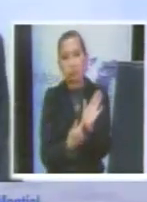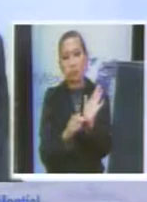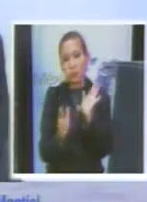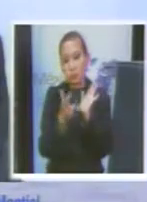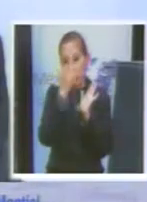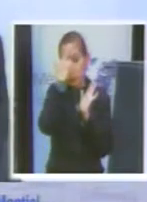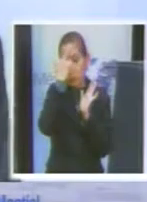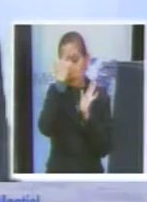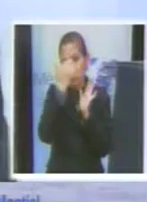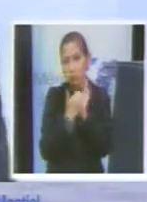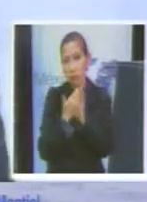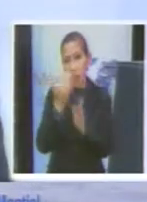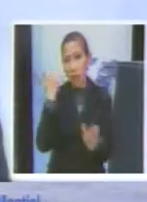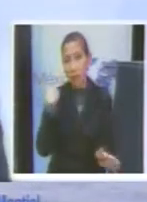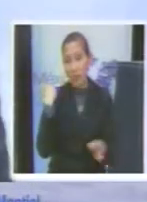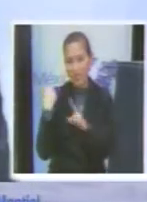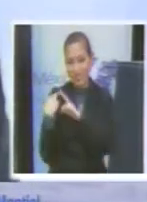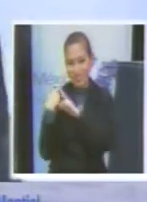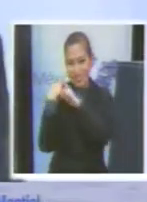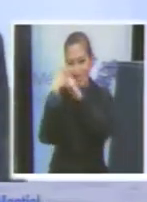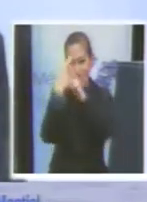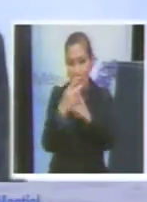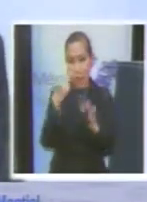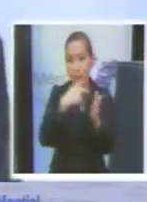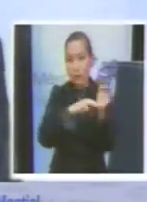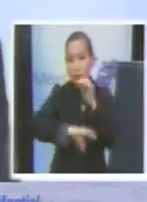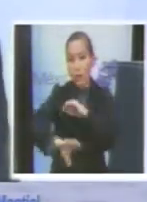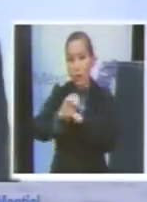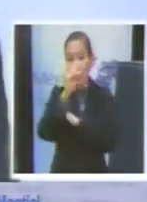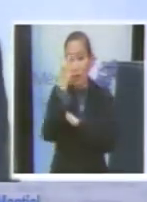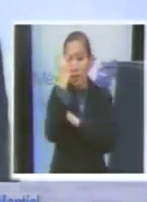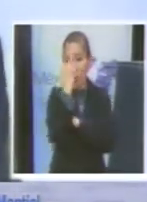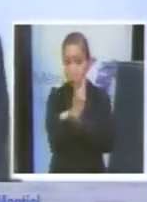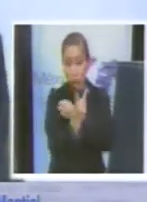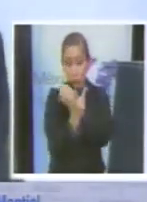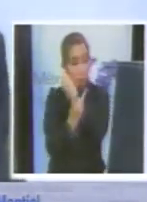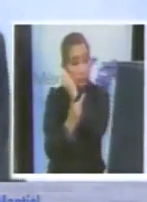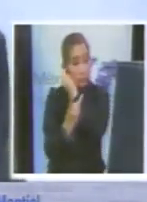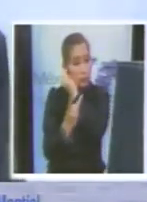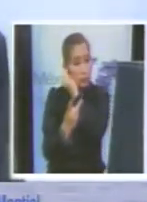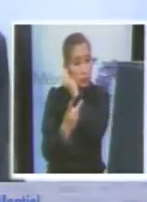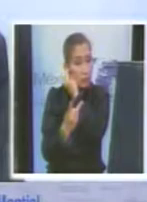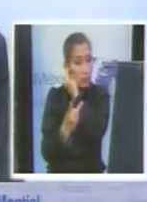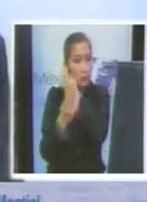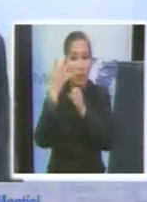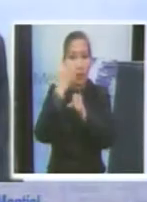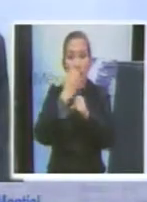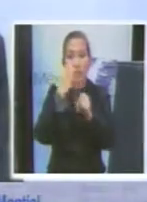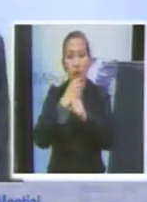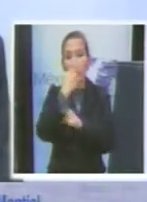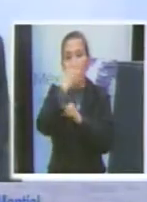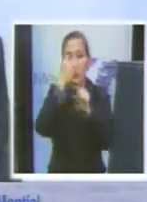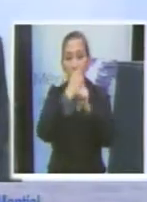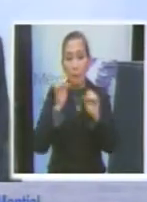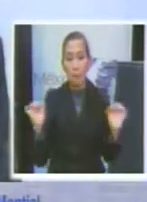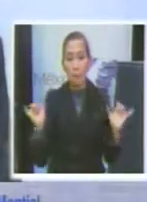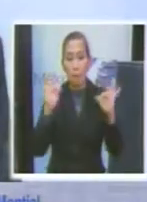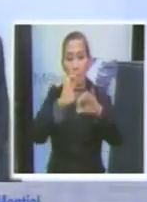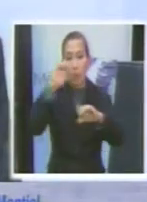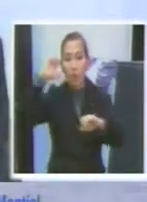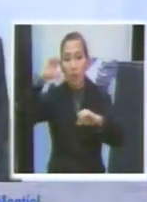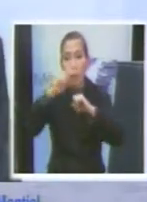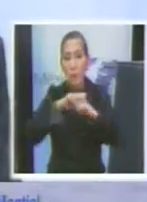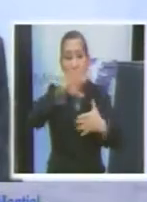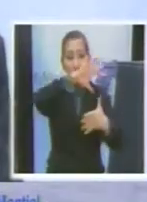recordé que en vísperas de celebrarse en 1992 el quinto centenario del encuentro de Europa